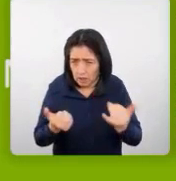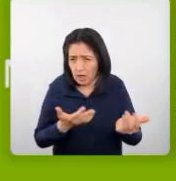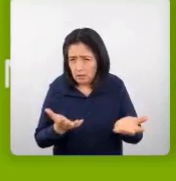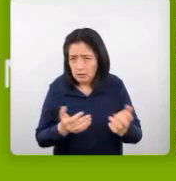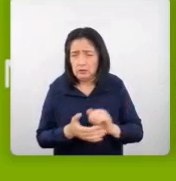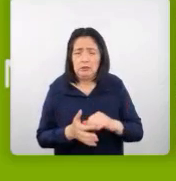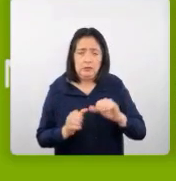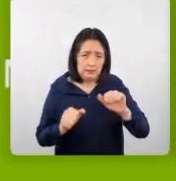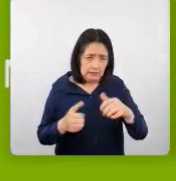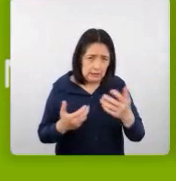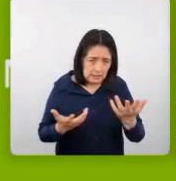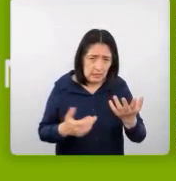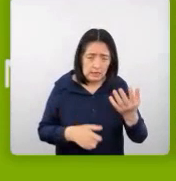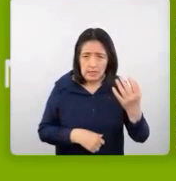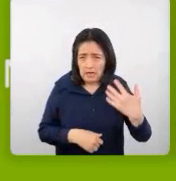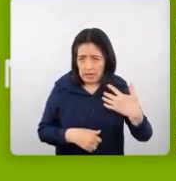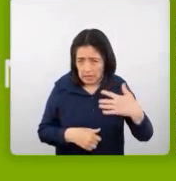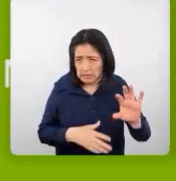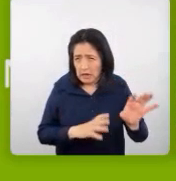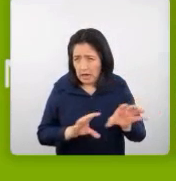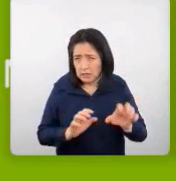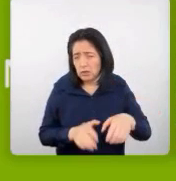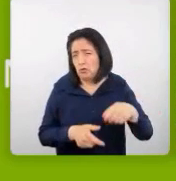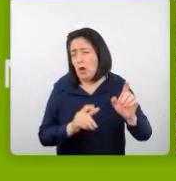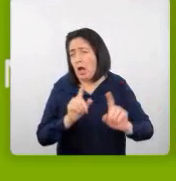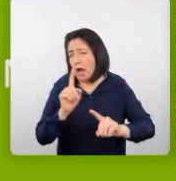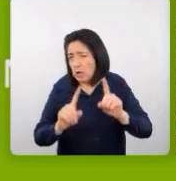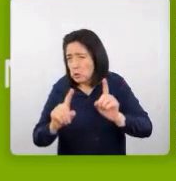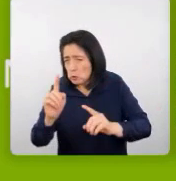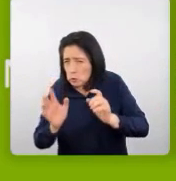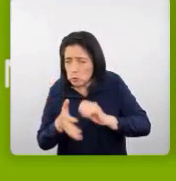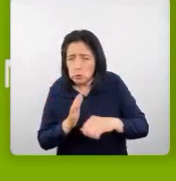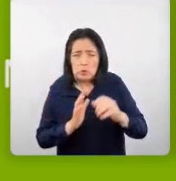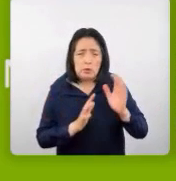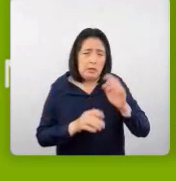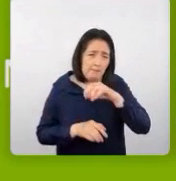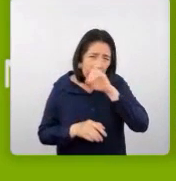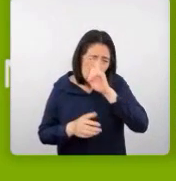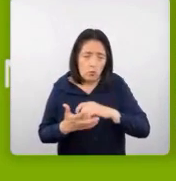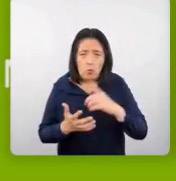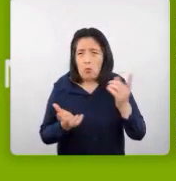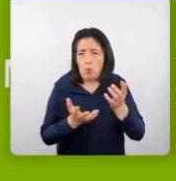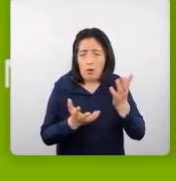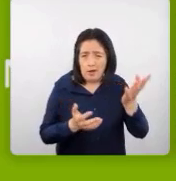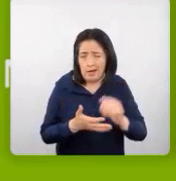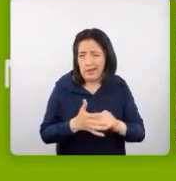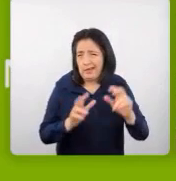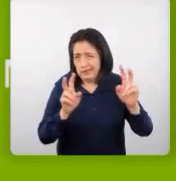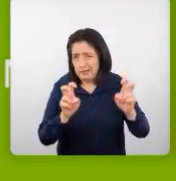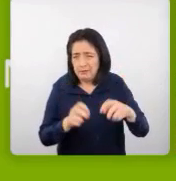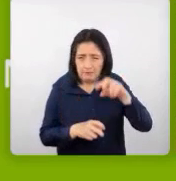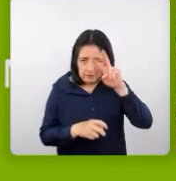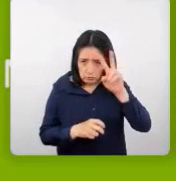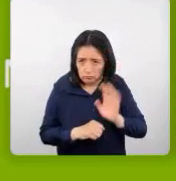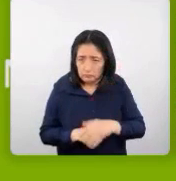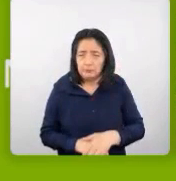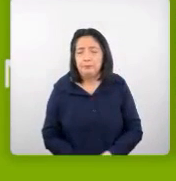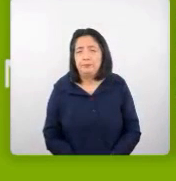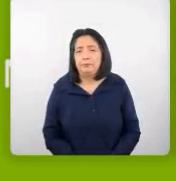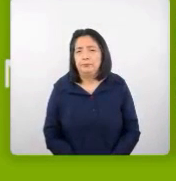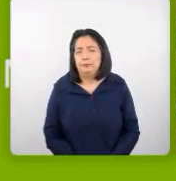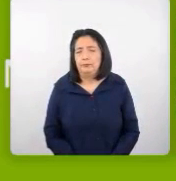han realizado algunos eventos de repente en Perú o allá sobre Perú?